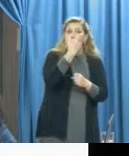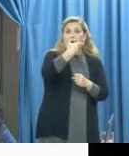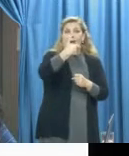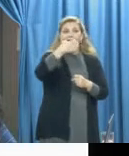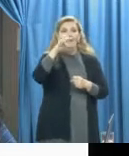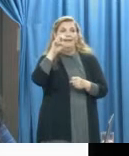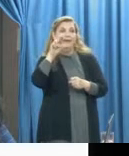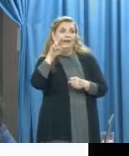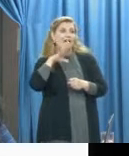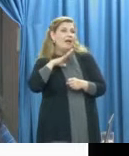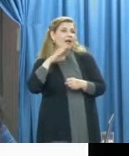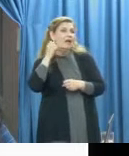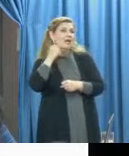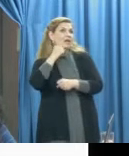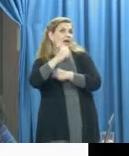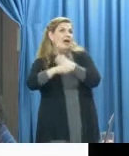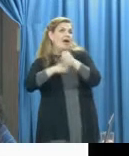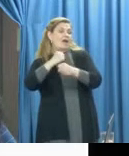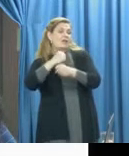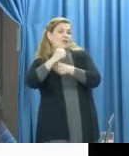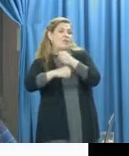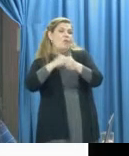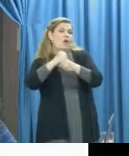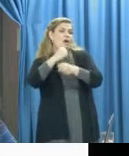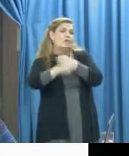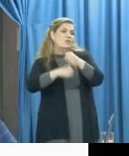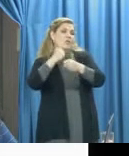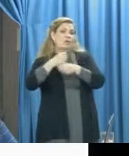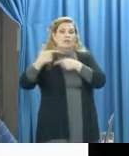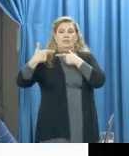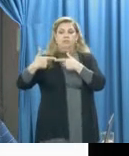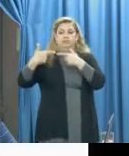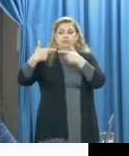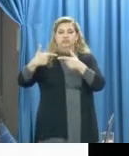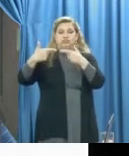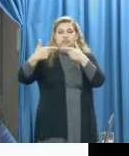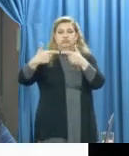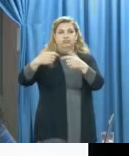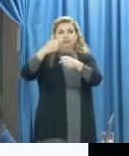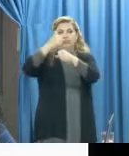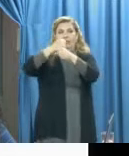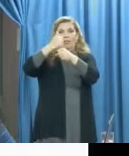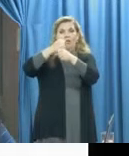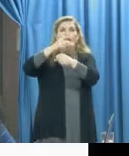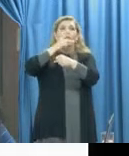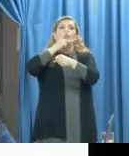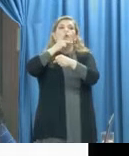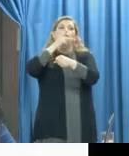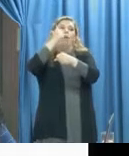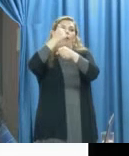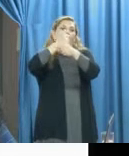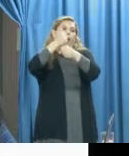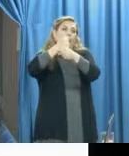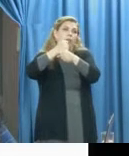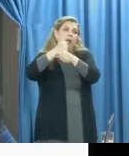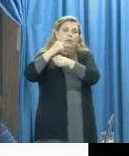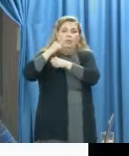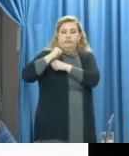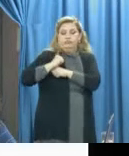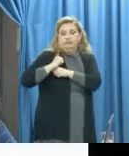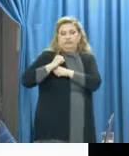que viene por ahí de años, por generaciones, tatarabuelitos, no sabemos, a veces lo venimos